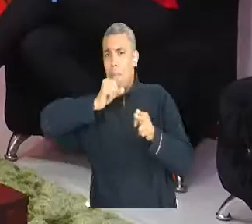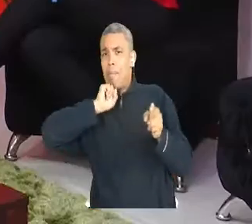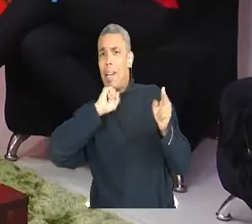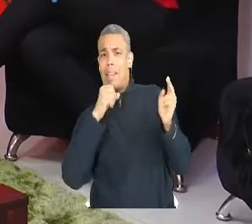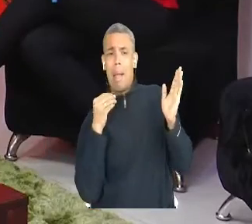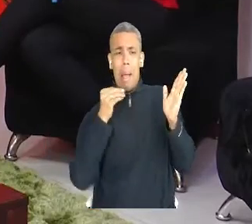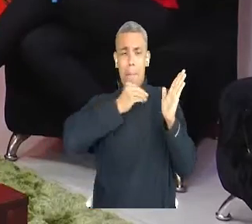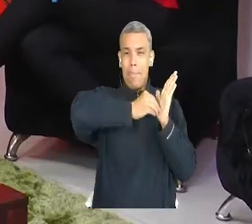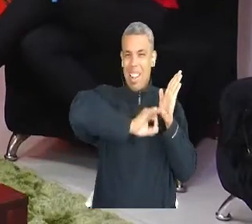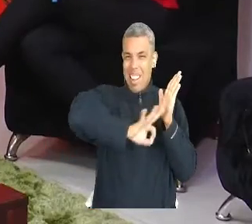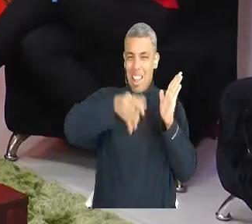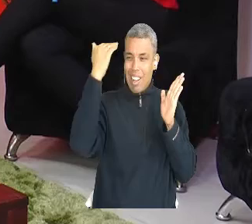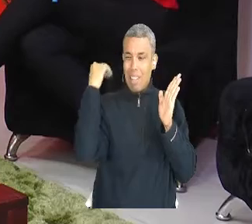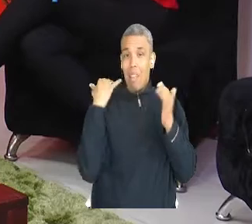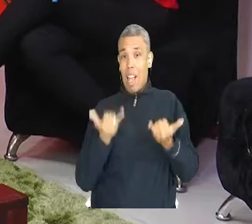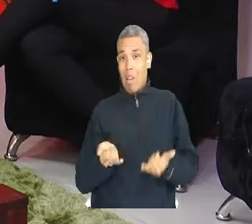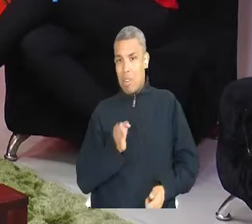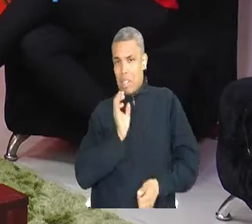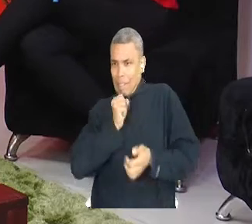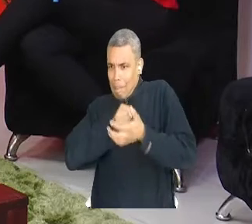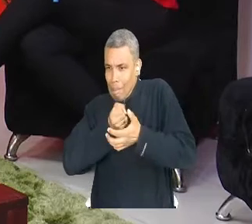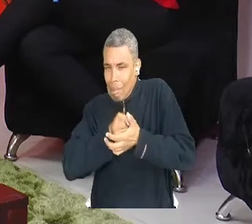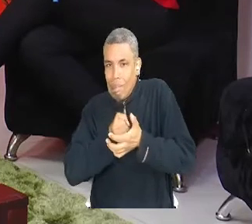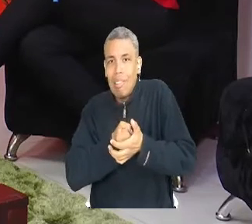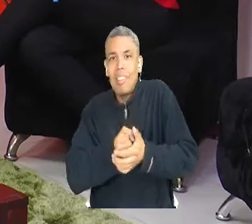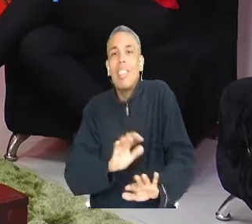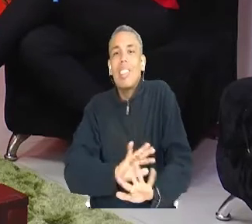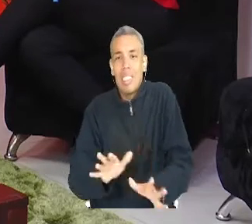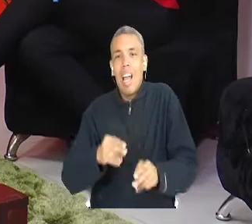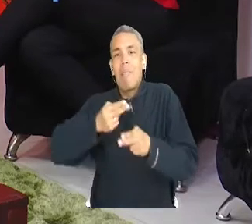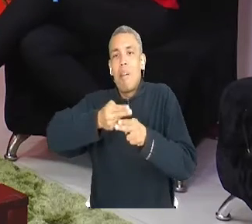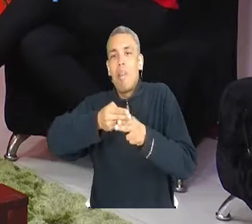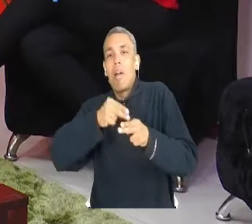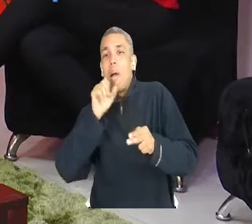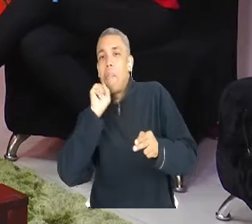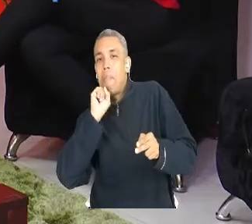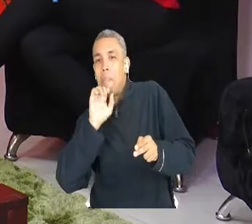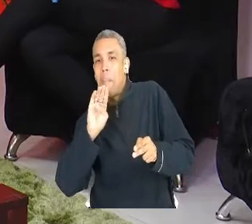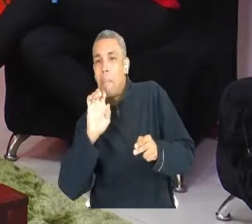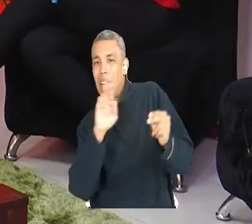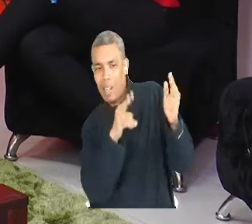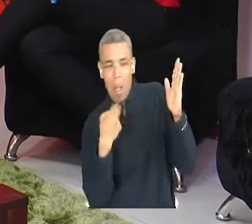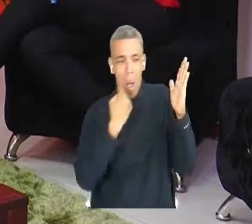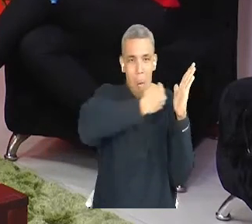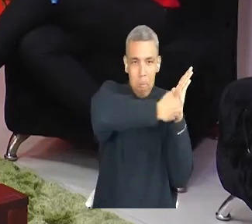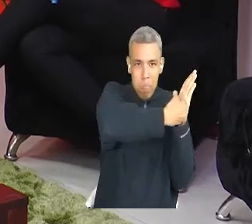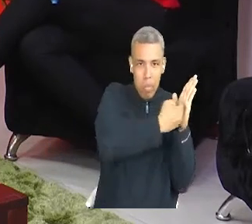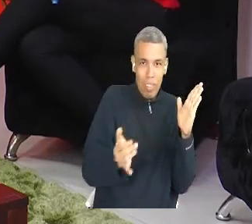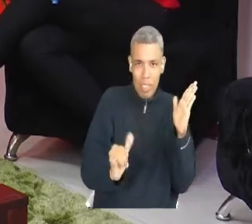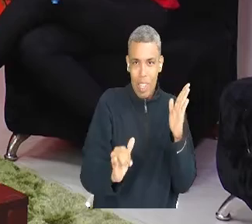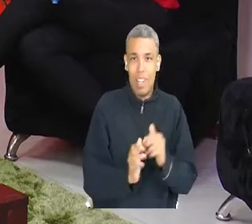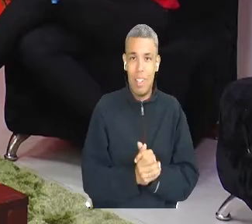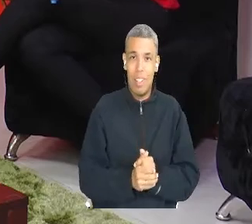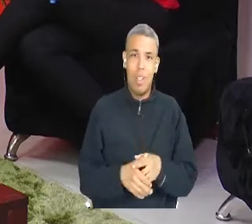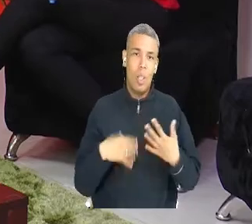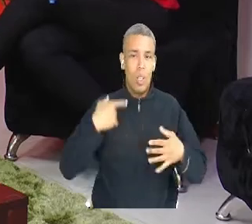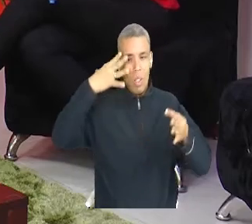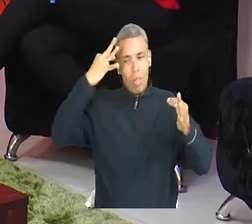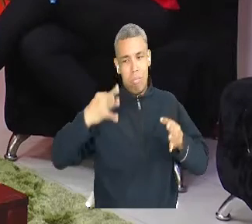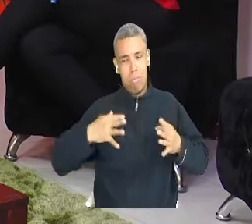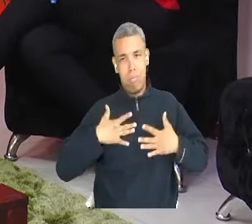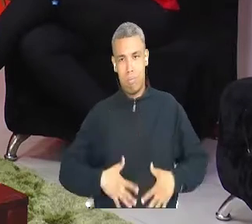un sitio turístico y en estos momentos se está realizando un tour por la ciudad me para un delegado del viceministerio de turismo que vino a revisar